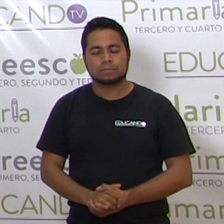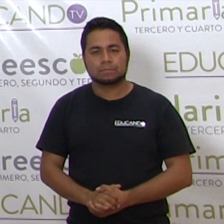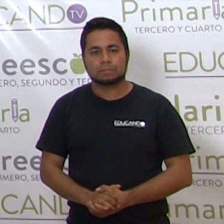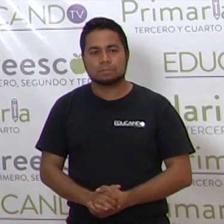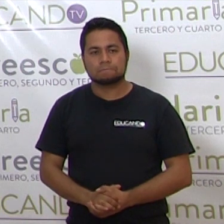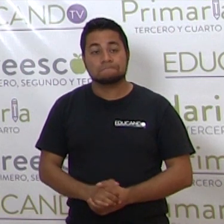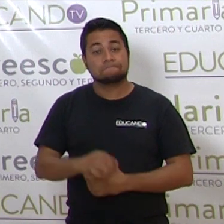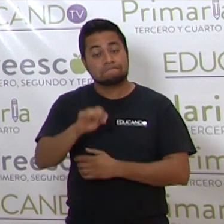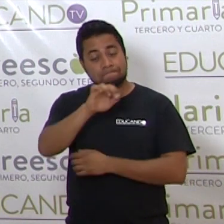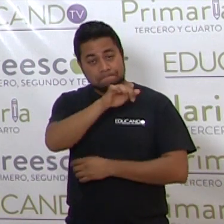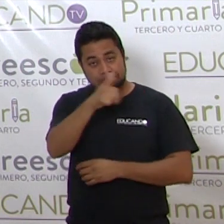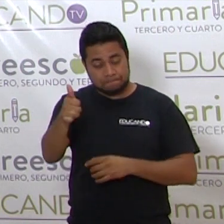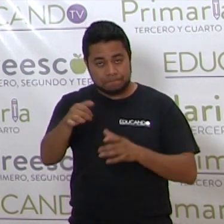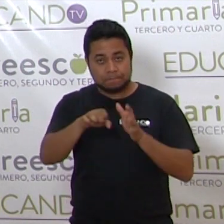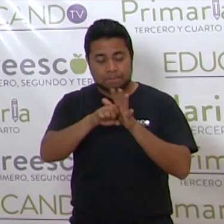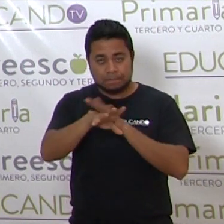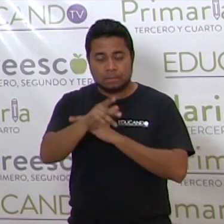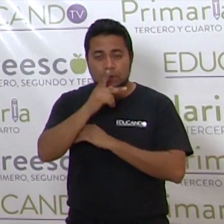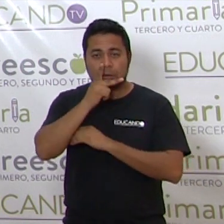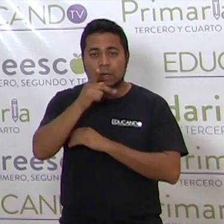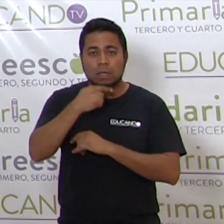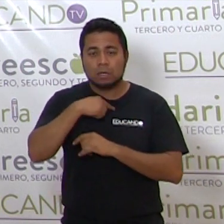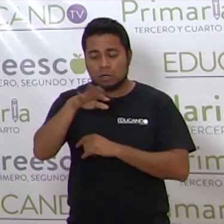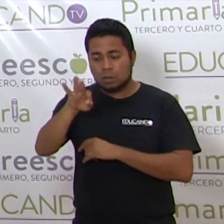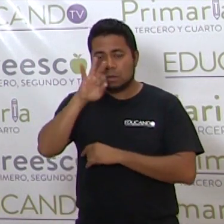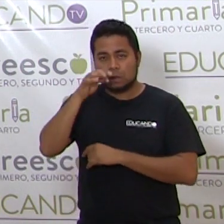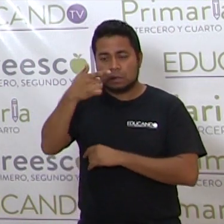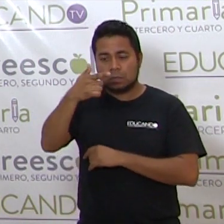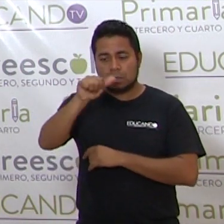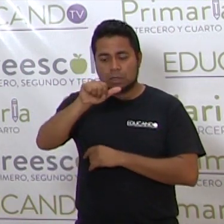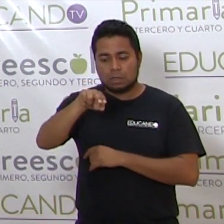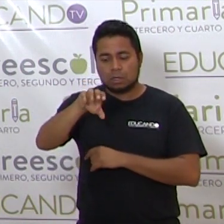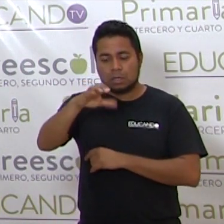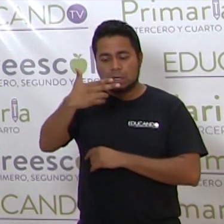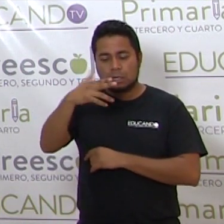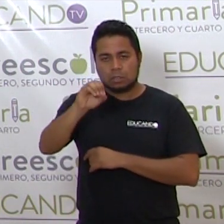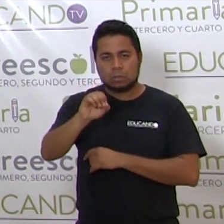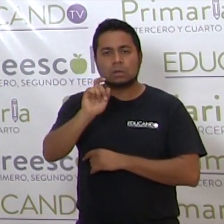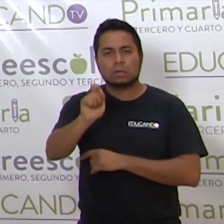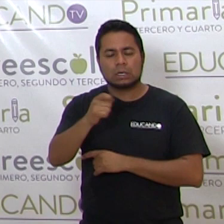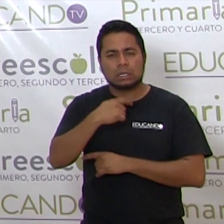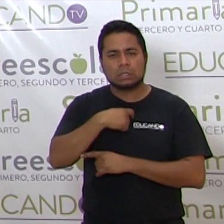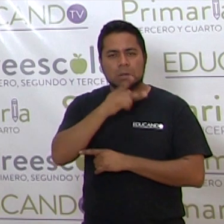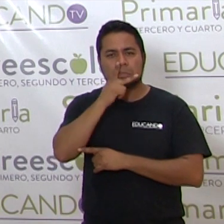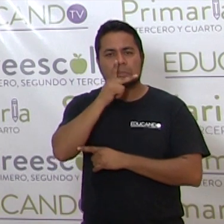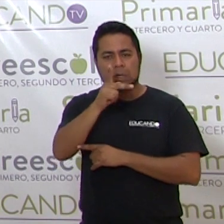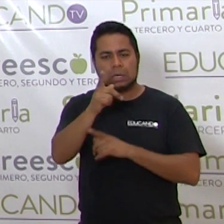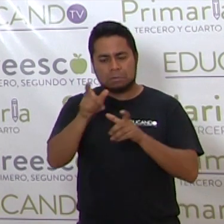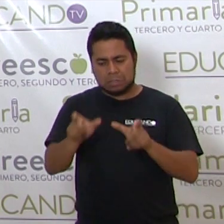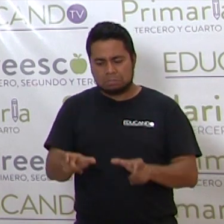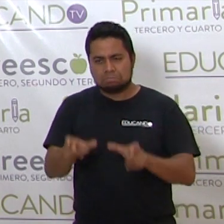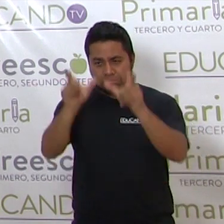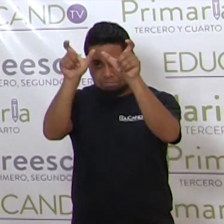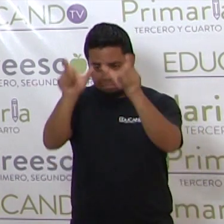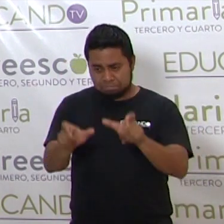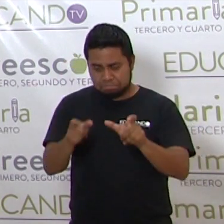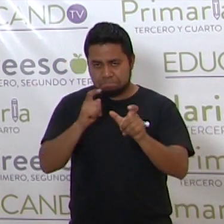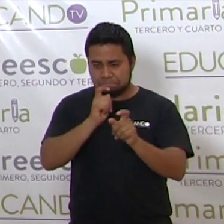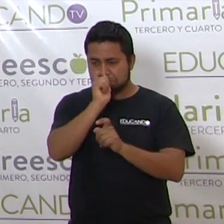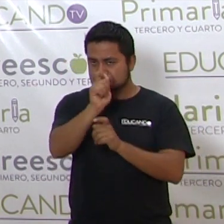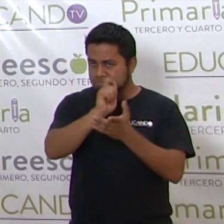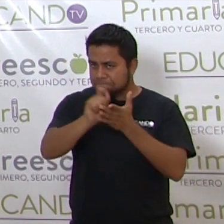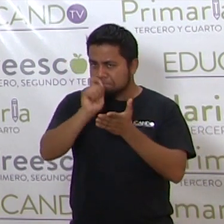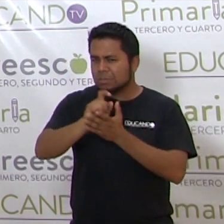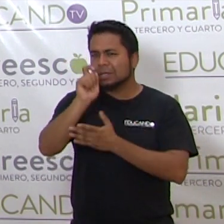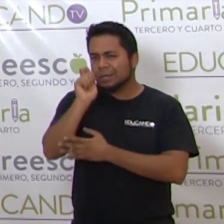otra palabra que elegí gancho que es ganso bueno ya que puse el significado en esta tabla comparativa y un